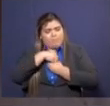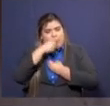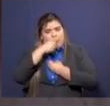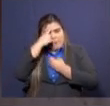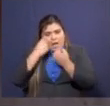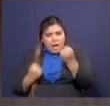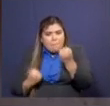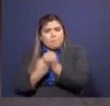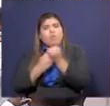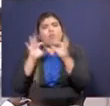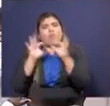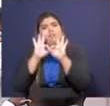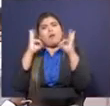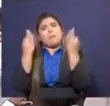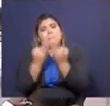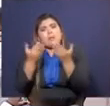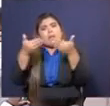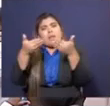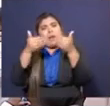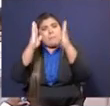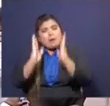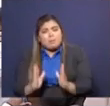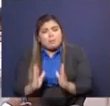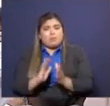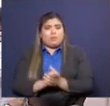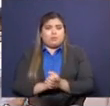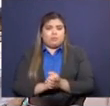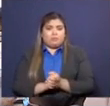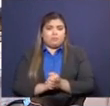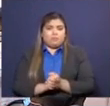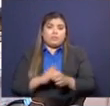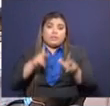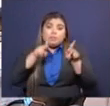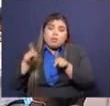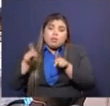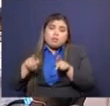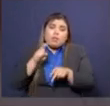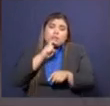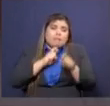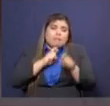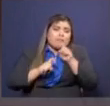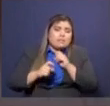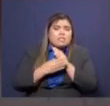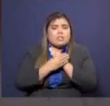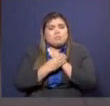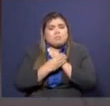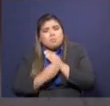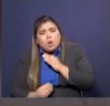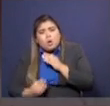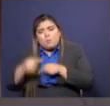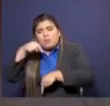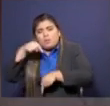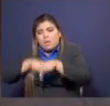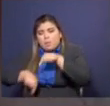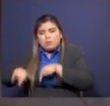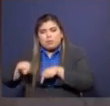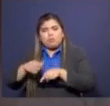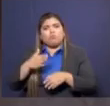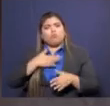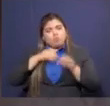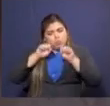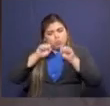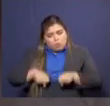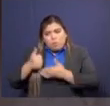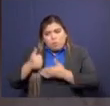las familias panameñas que están en condiciones de vulnerabilidad. Por ello,